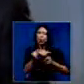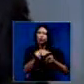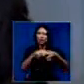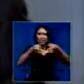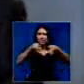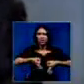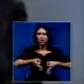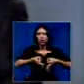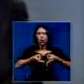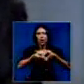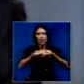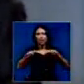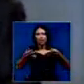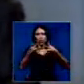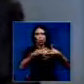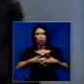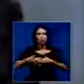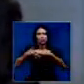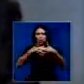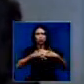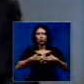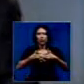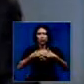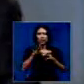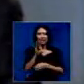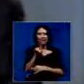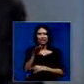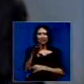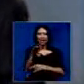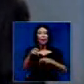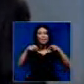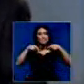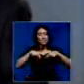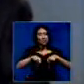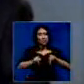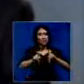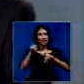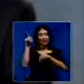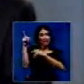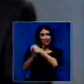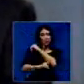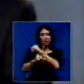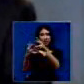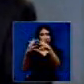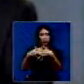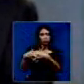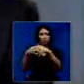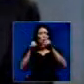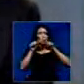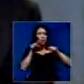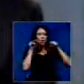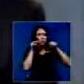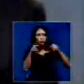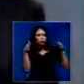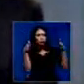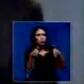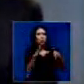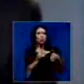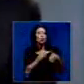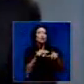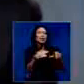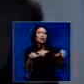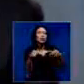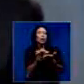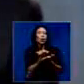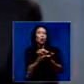de los Estados Unidos en el TLC permite a ese país interpretar a nuestra zona económica exclusiva, que es como se llama